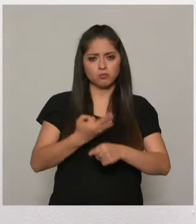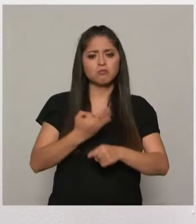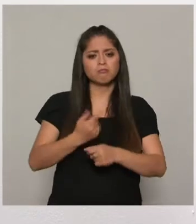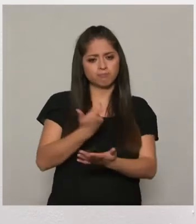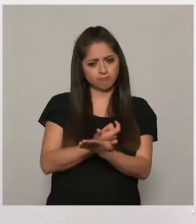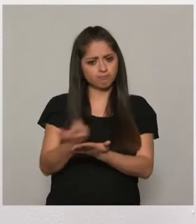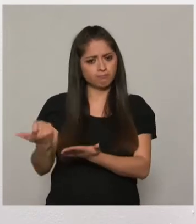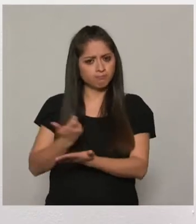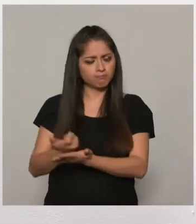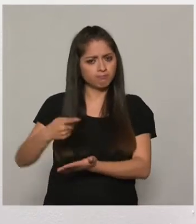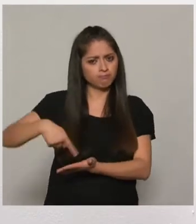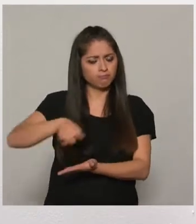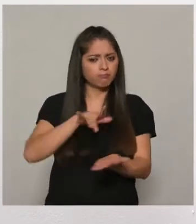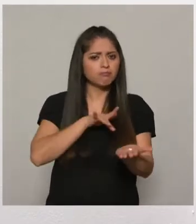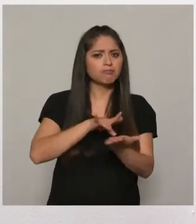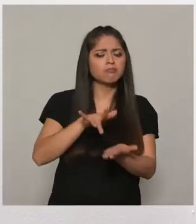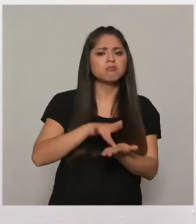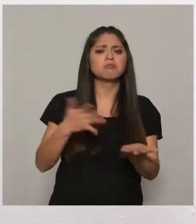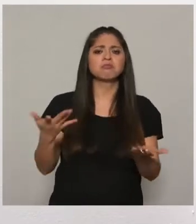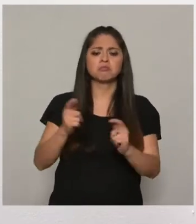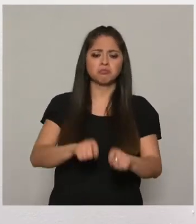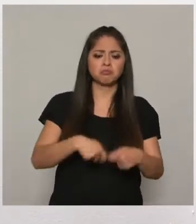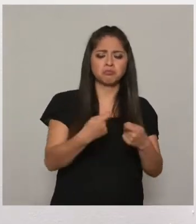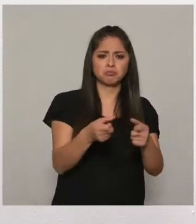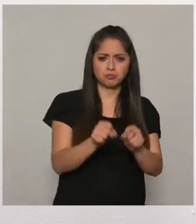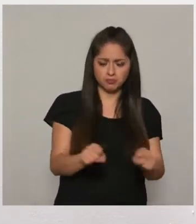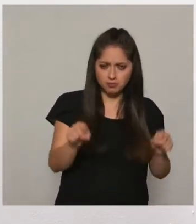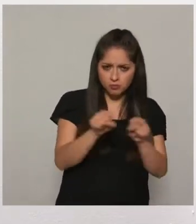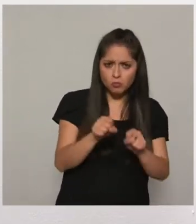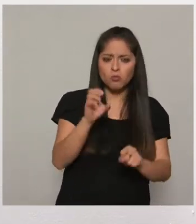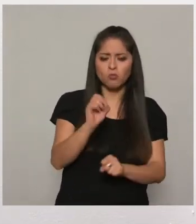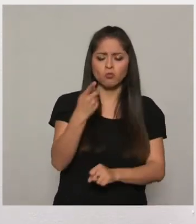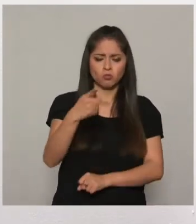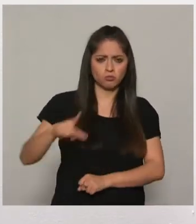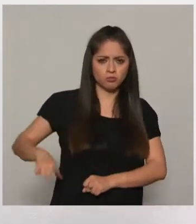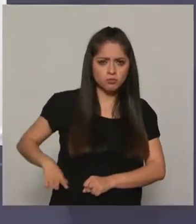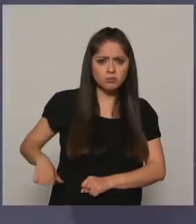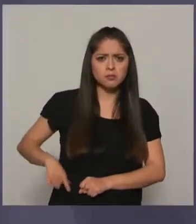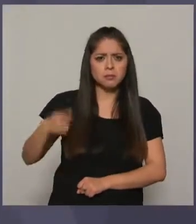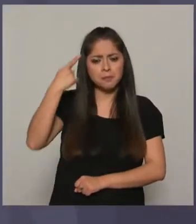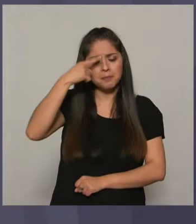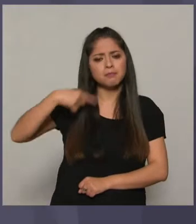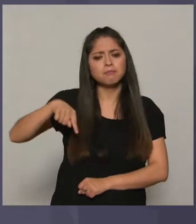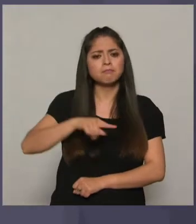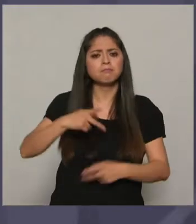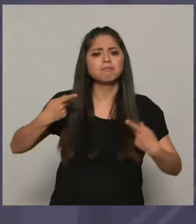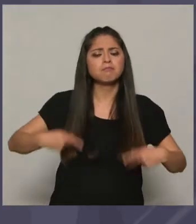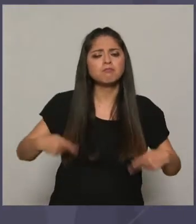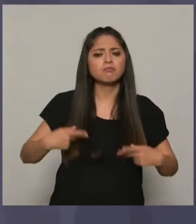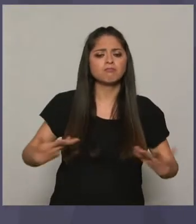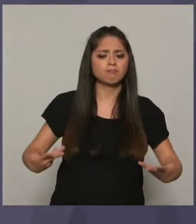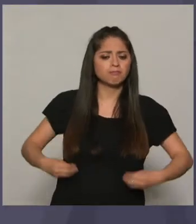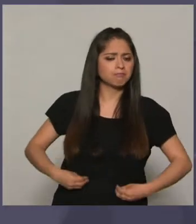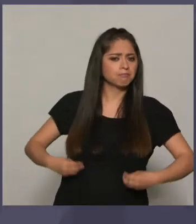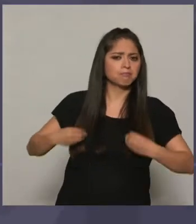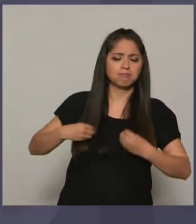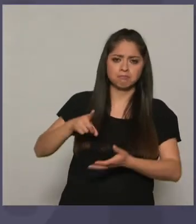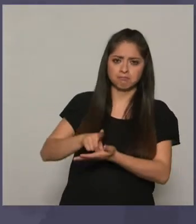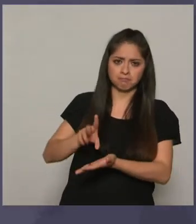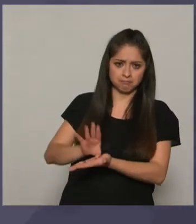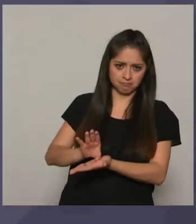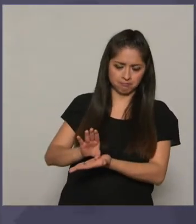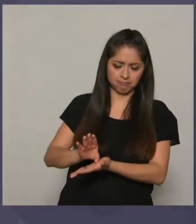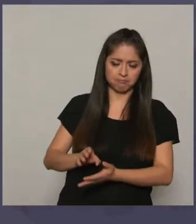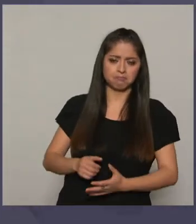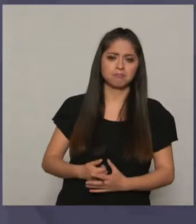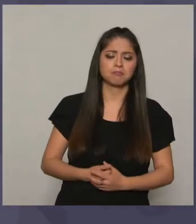aporte que tiene que estar dando pues ya sea su seguro o el gobierno para que esos pacientes pues sigan viviendo con esta discapacidad. Claro, hace poco